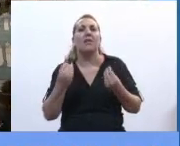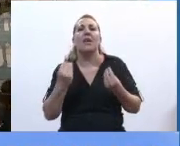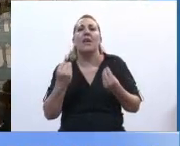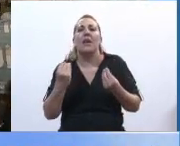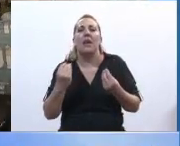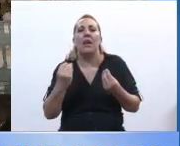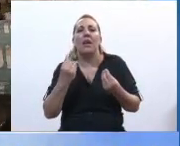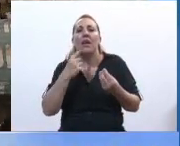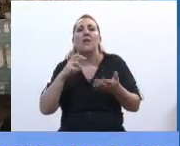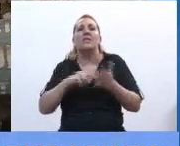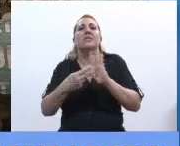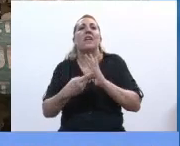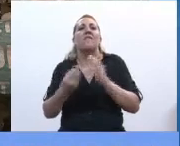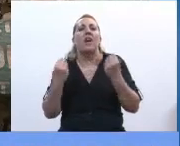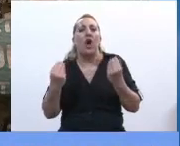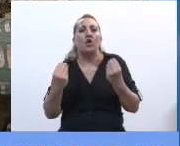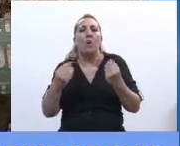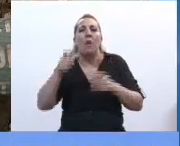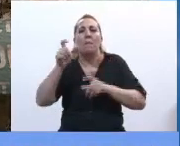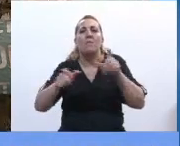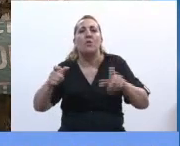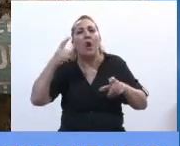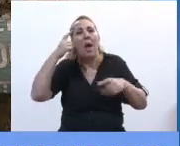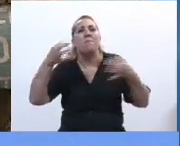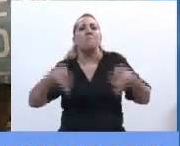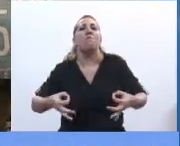significa los términos morales de la sociedad